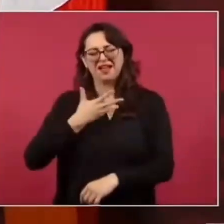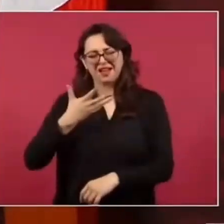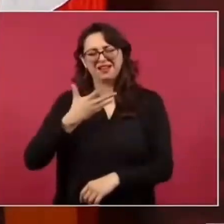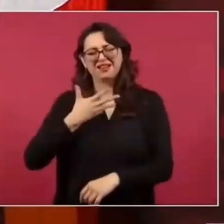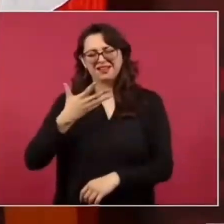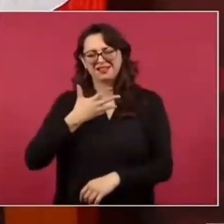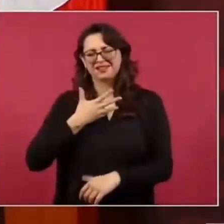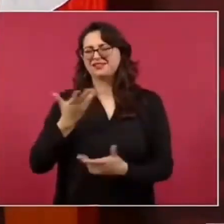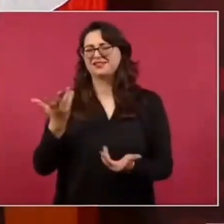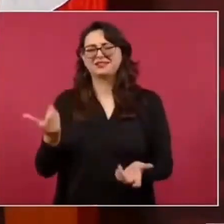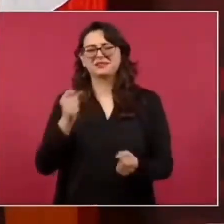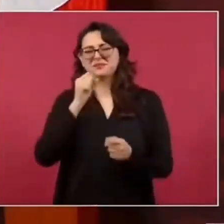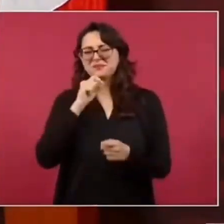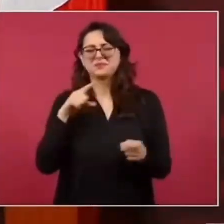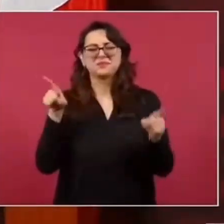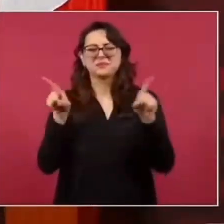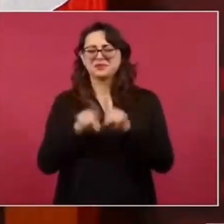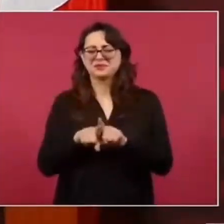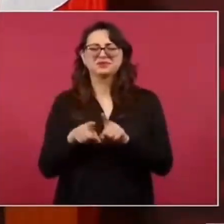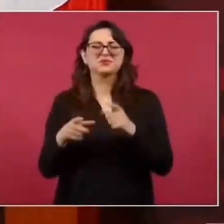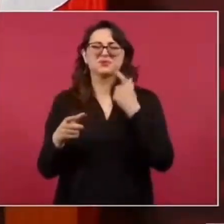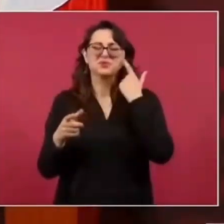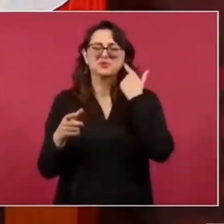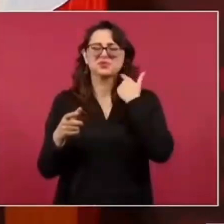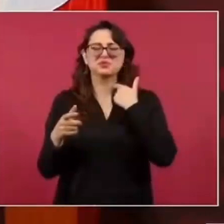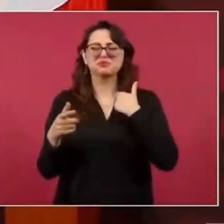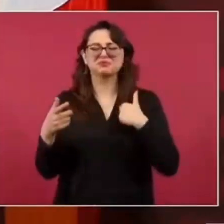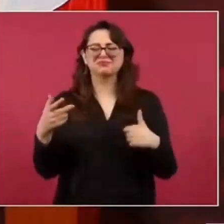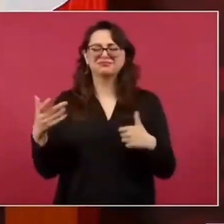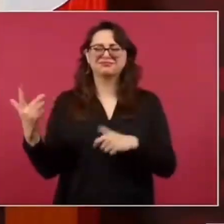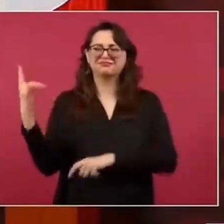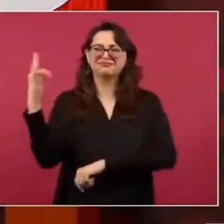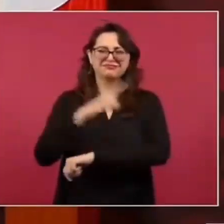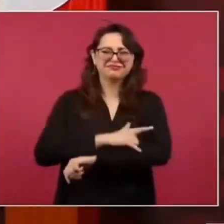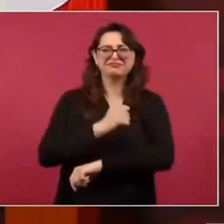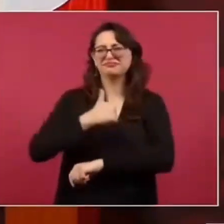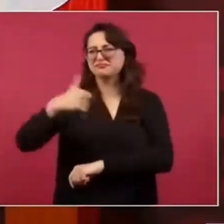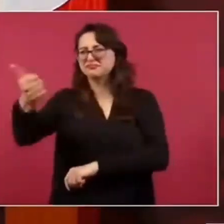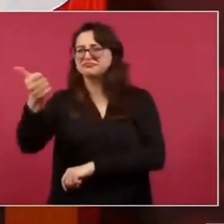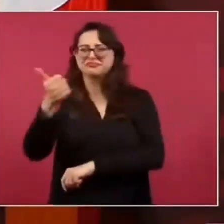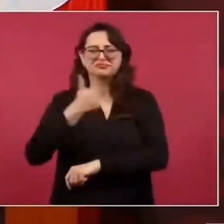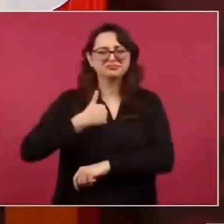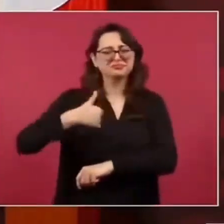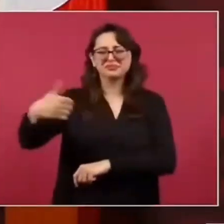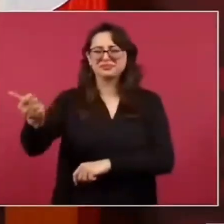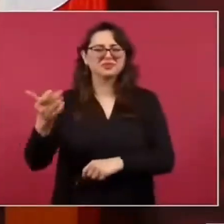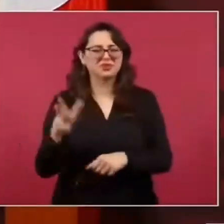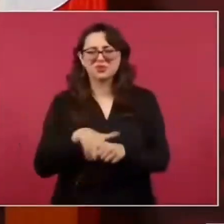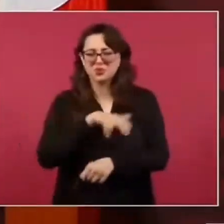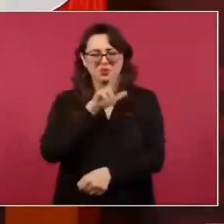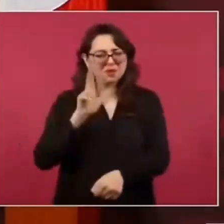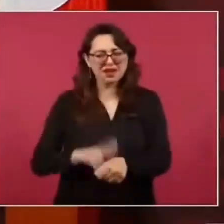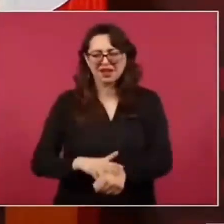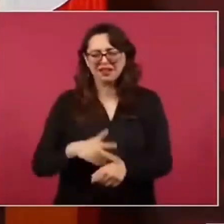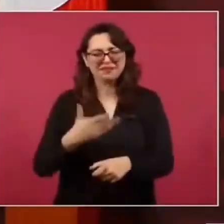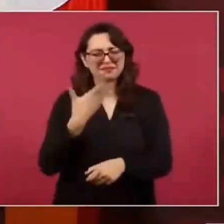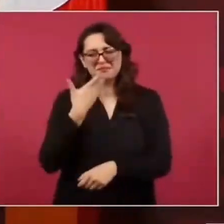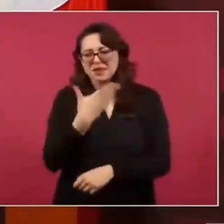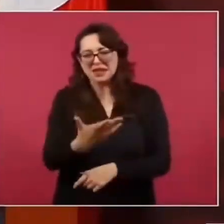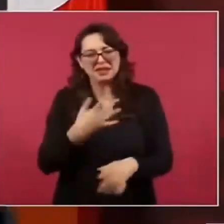están llegando los aviones y está bien, pero ellos